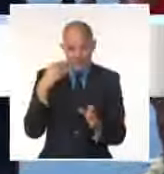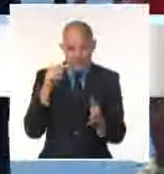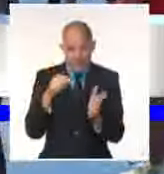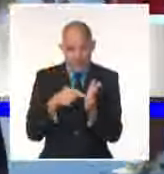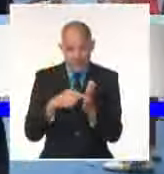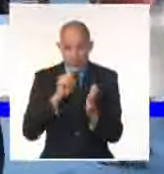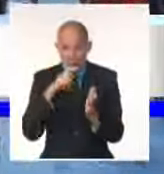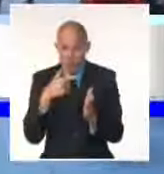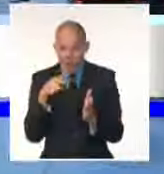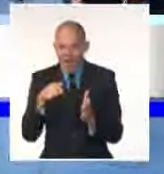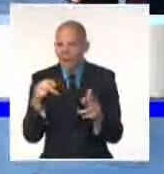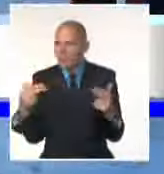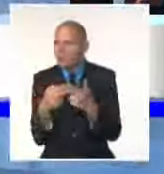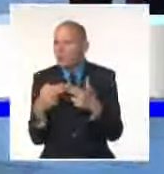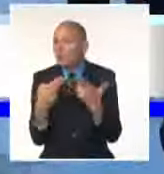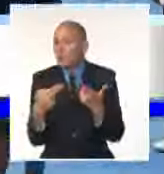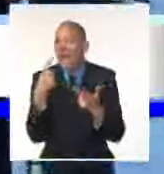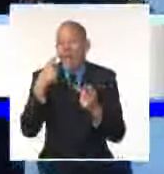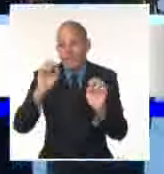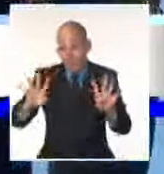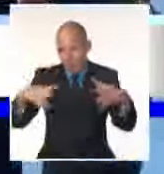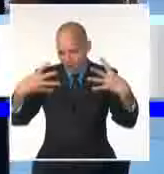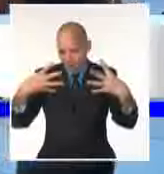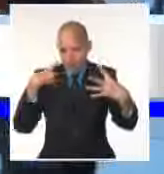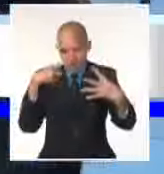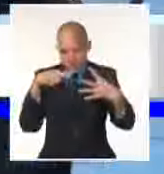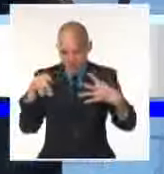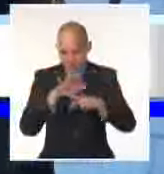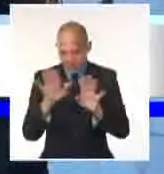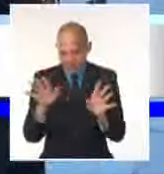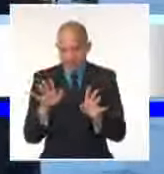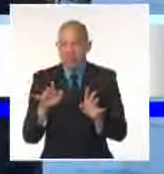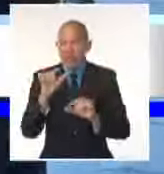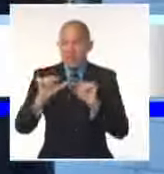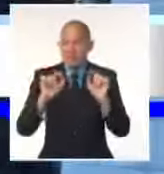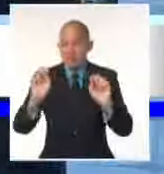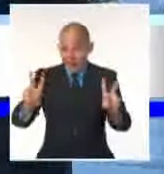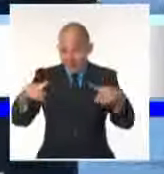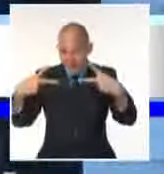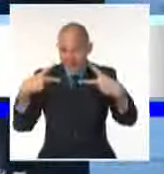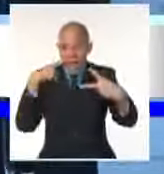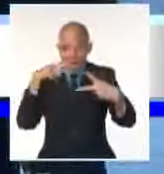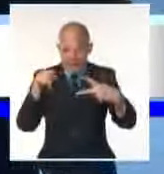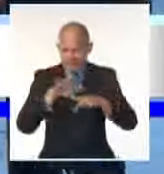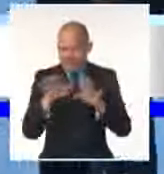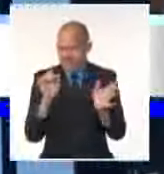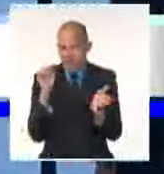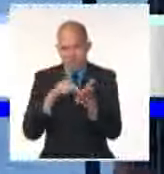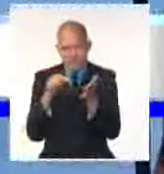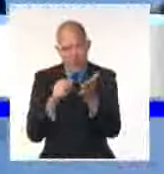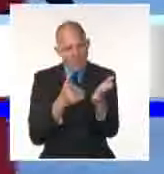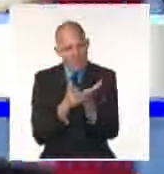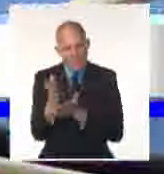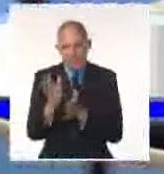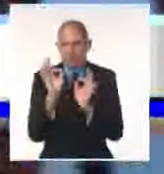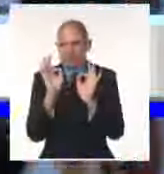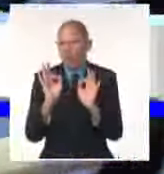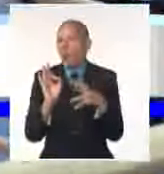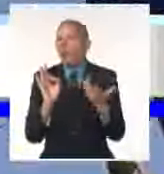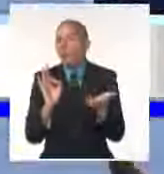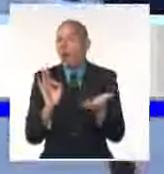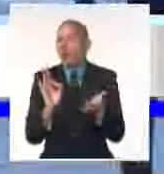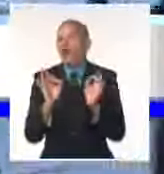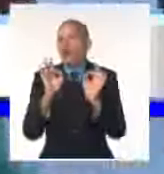se compite hasta cuartos de final, pues los que accedan a las semifinales ya estarán automáticamente clasificados a la cita bajo